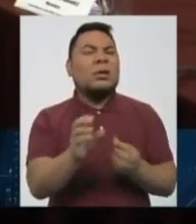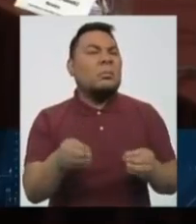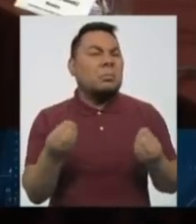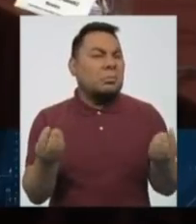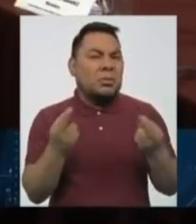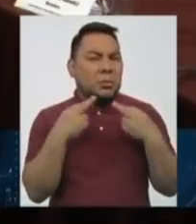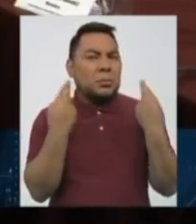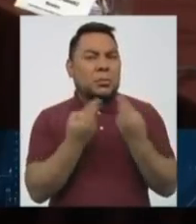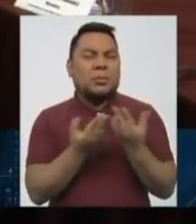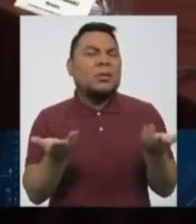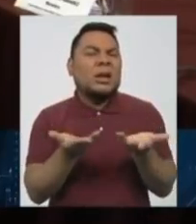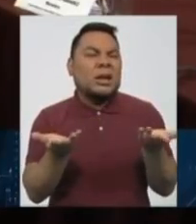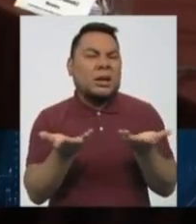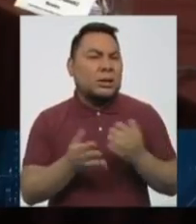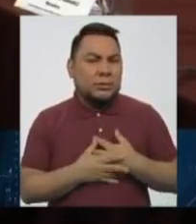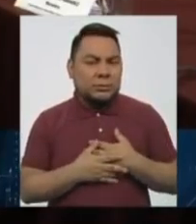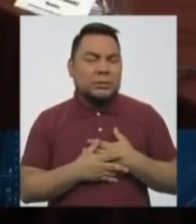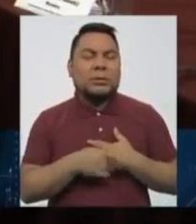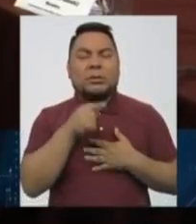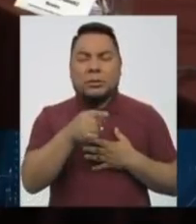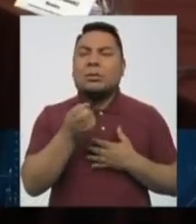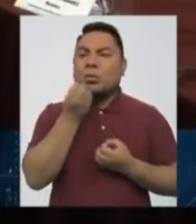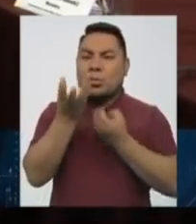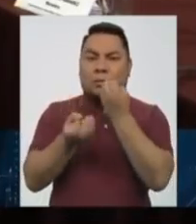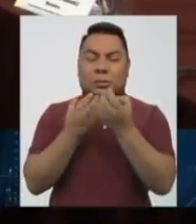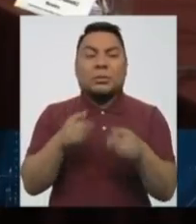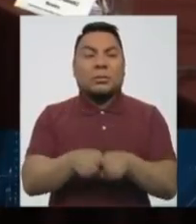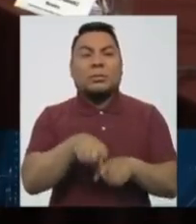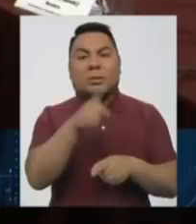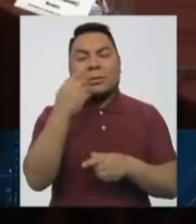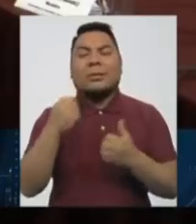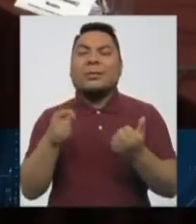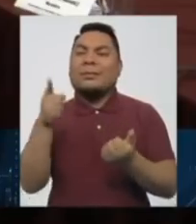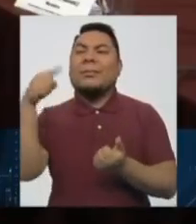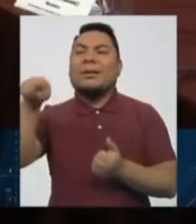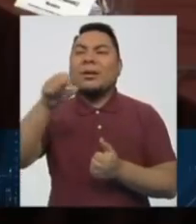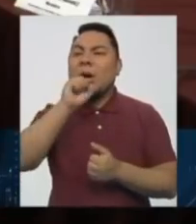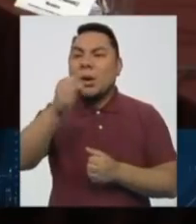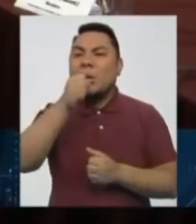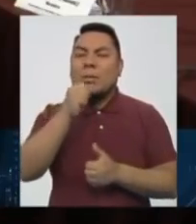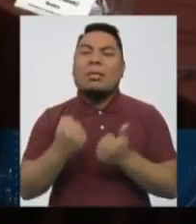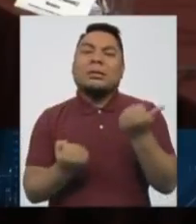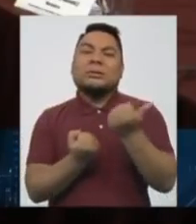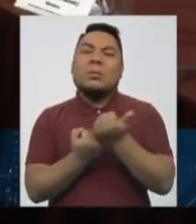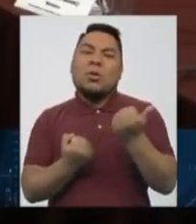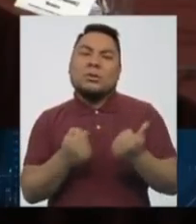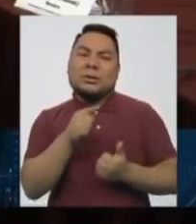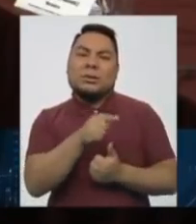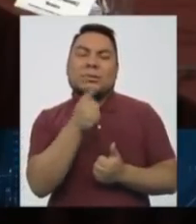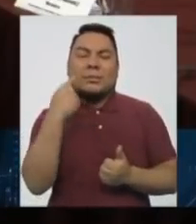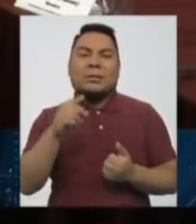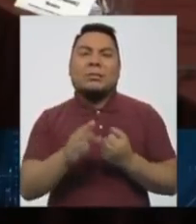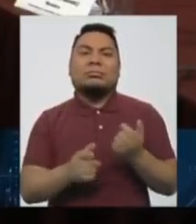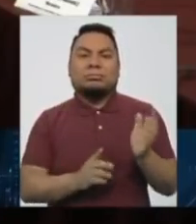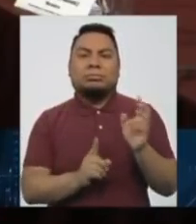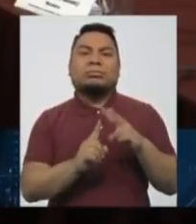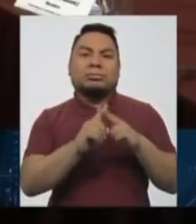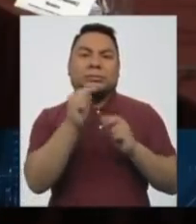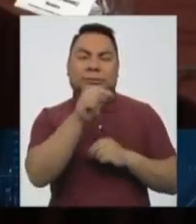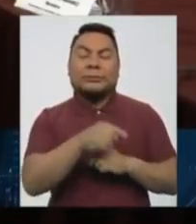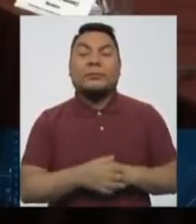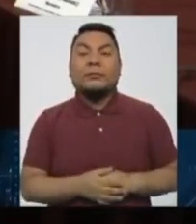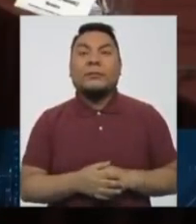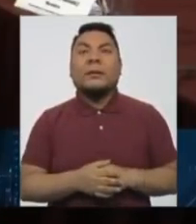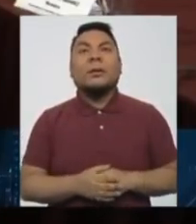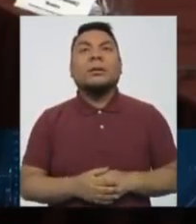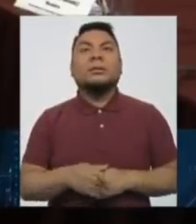aparentemente para beneficiar la campaña de Chavarrí. Pues al respecto entonces tenemos un extracto de lo que también